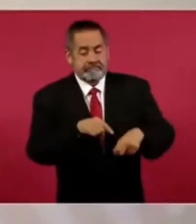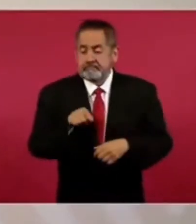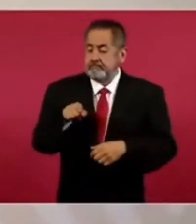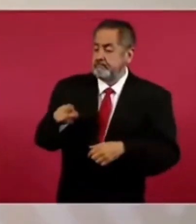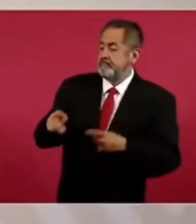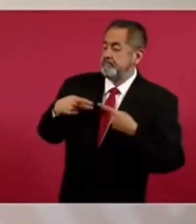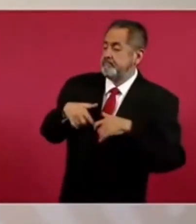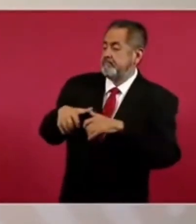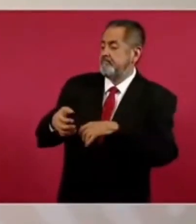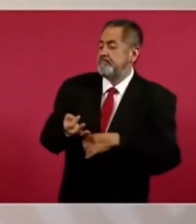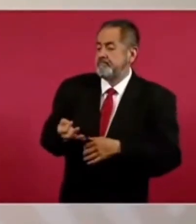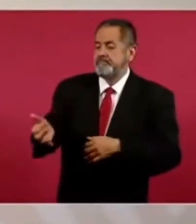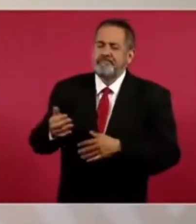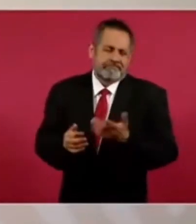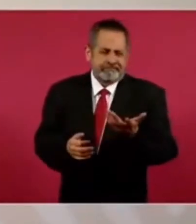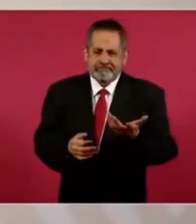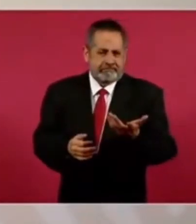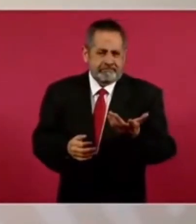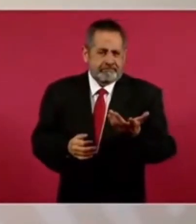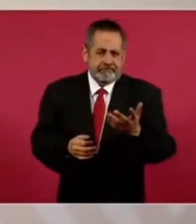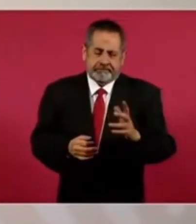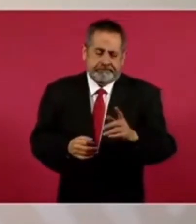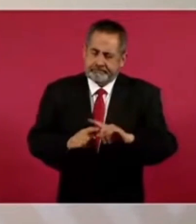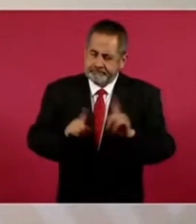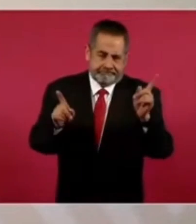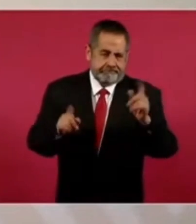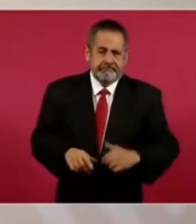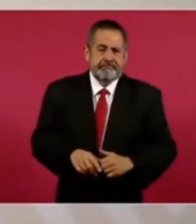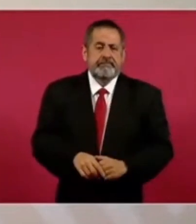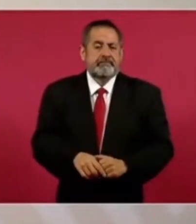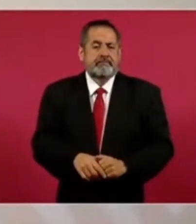pueblo, para el pobre.